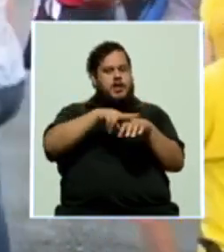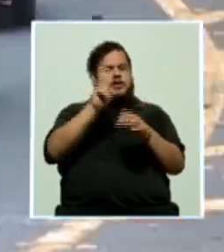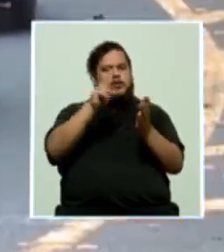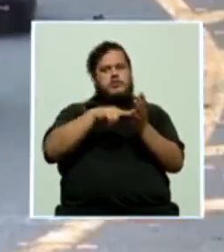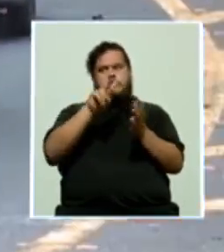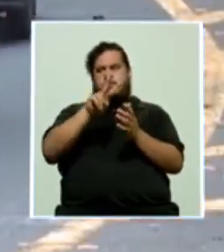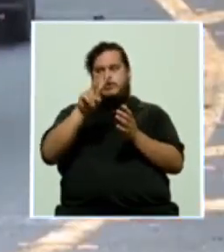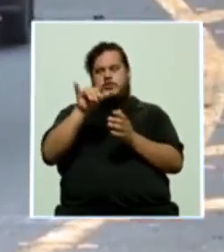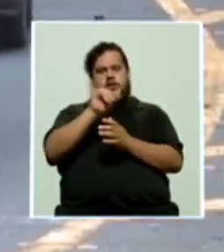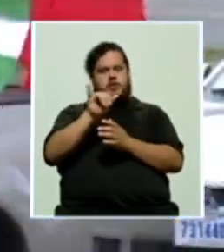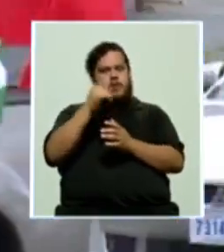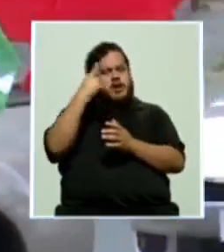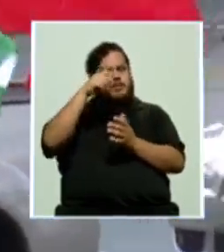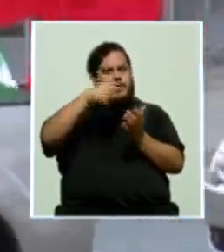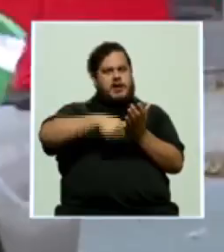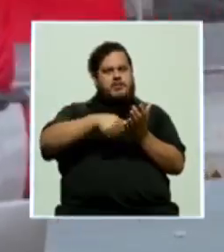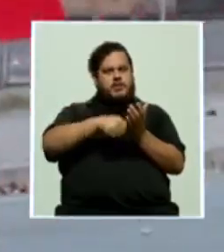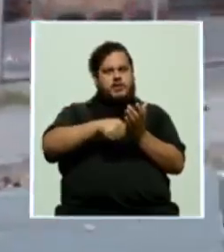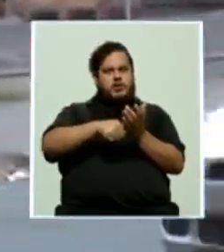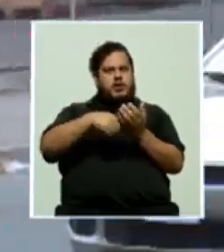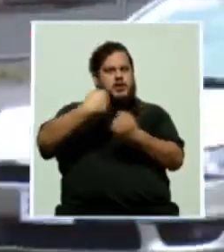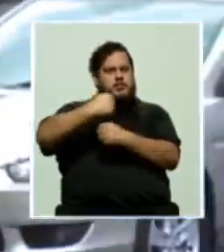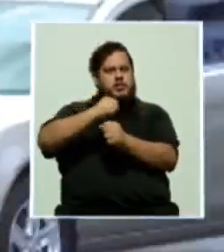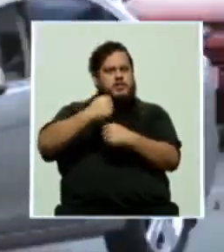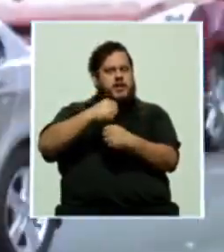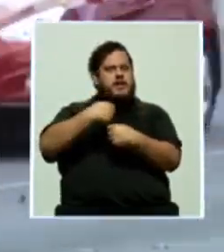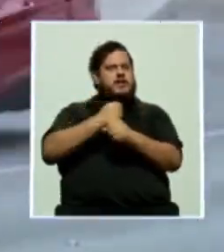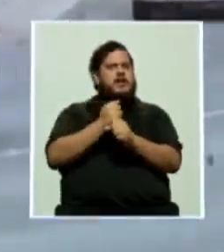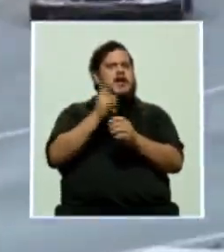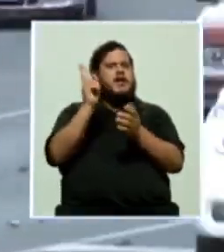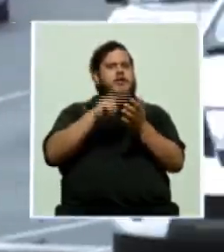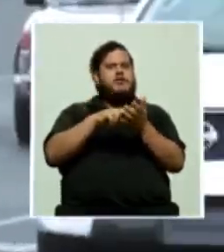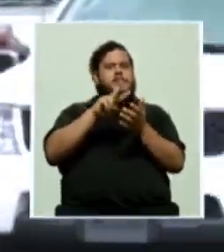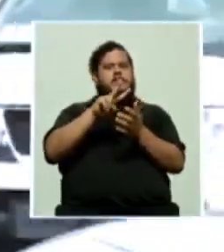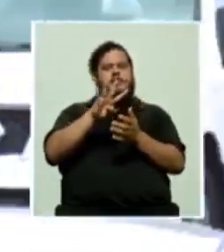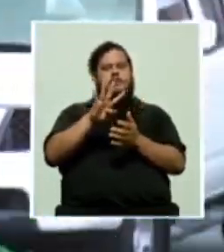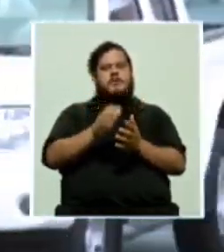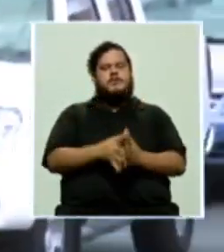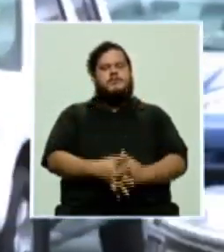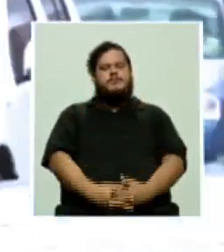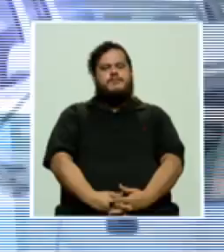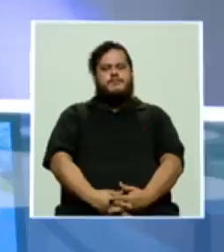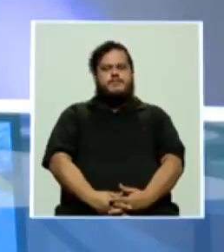2022 como para las votaciones municipales que se realizarán en el 2024.